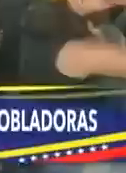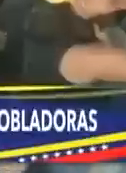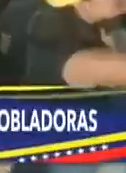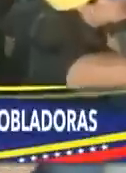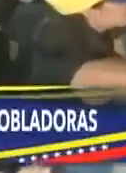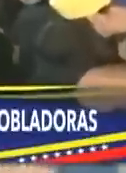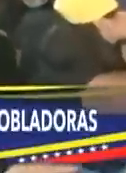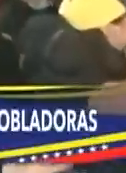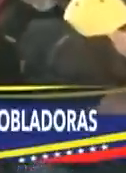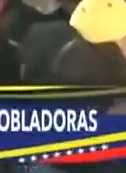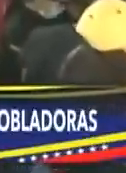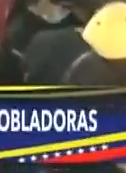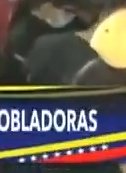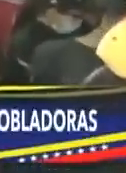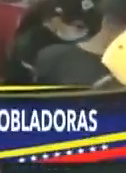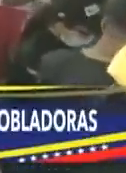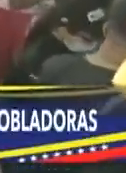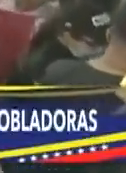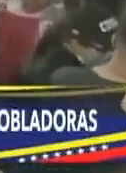mejora del hábitat